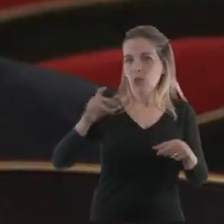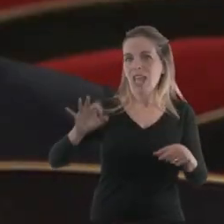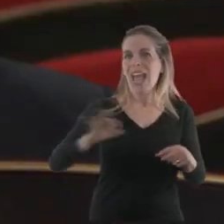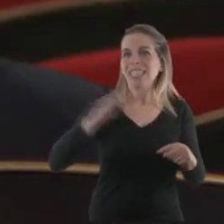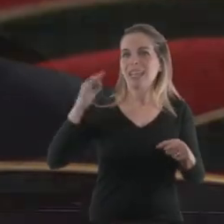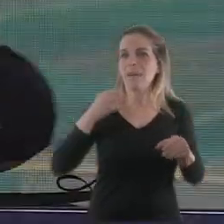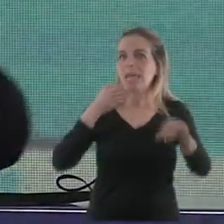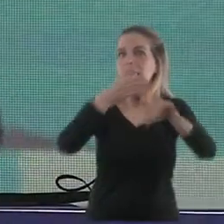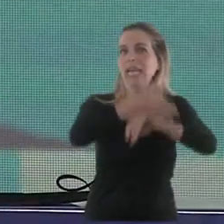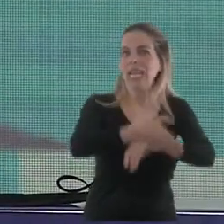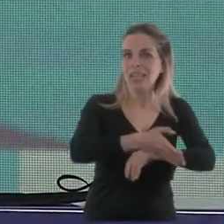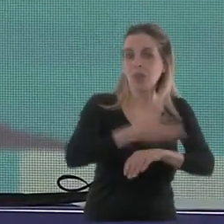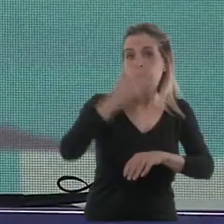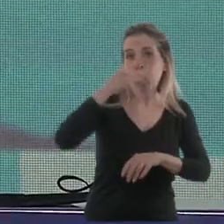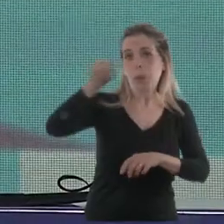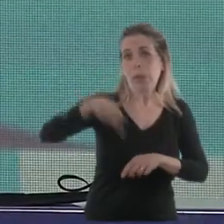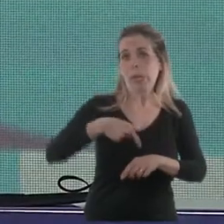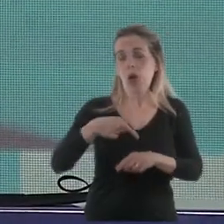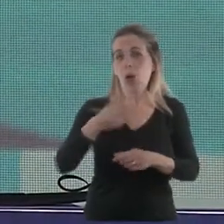y eliminó